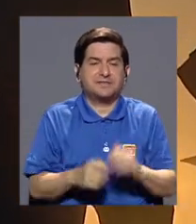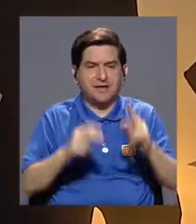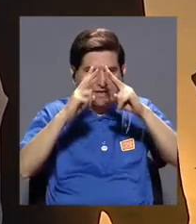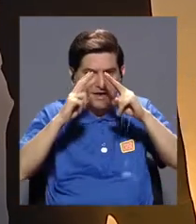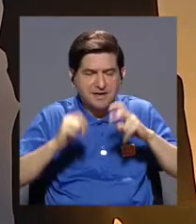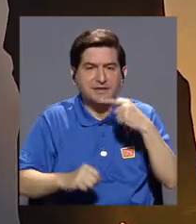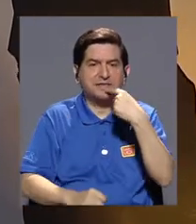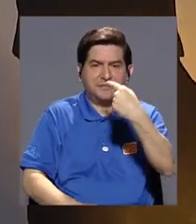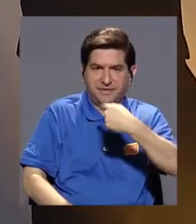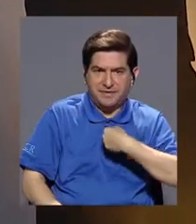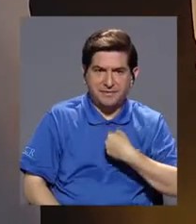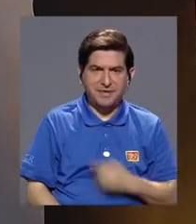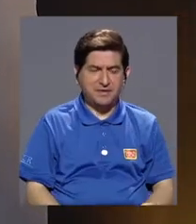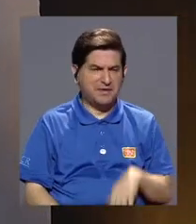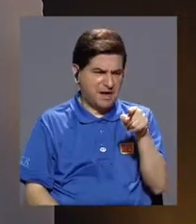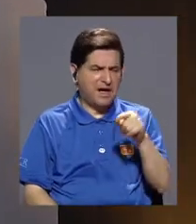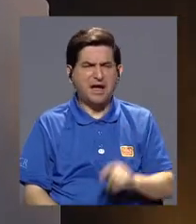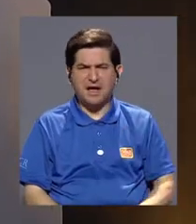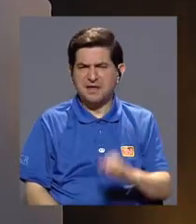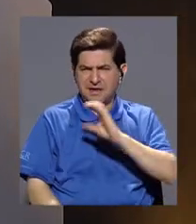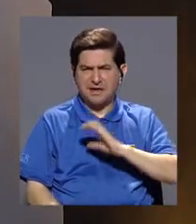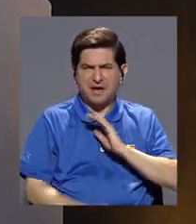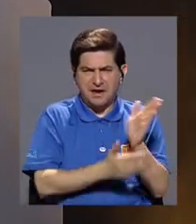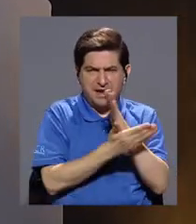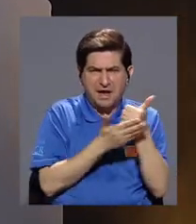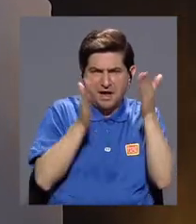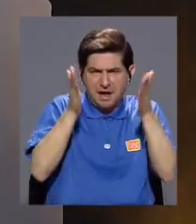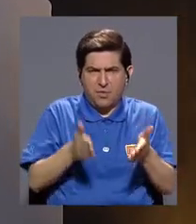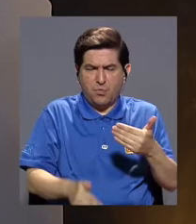ve algún cuadro que tenga esa pinta?